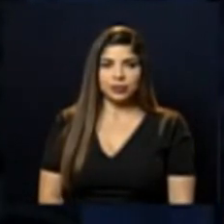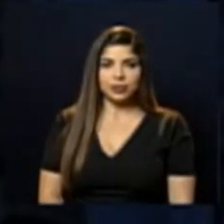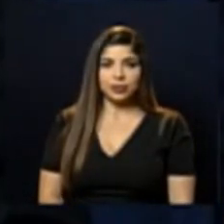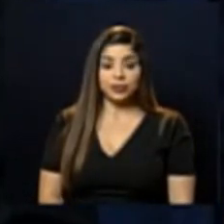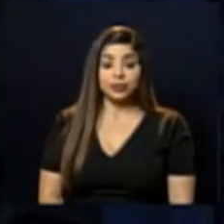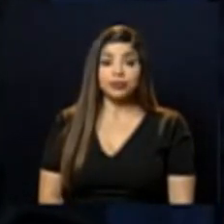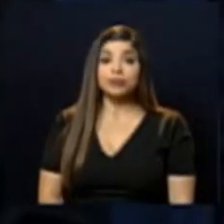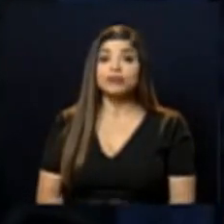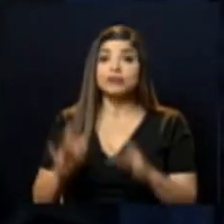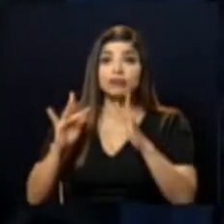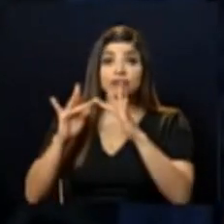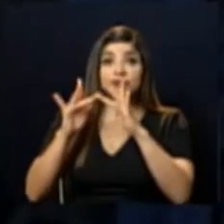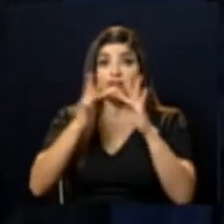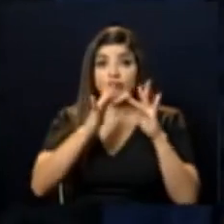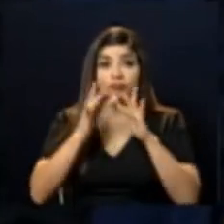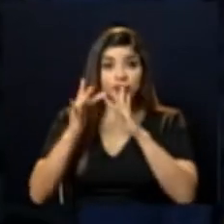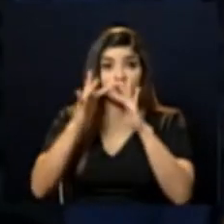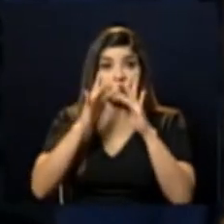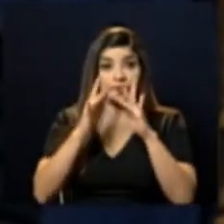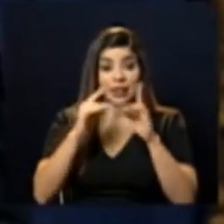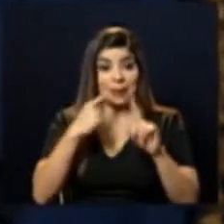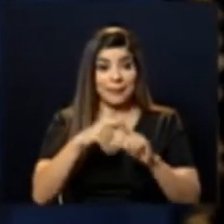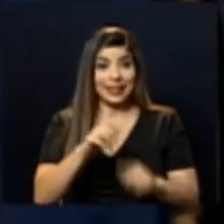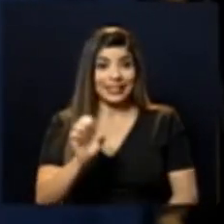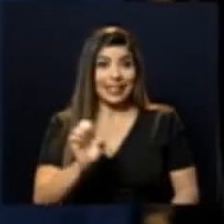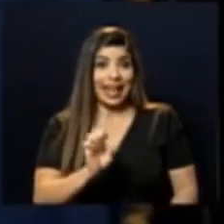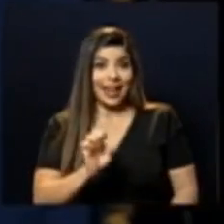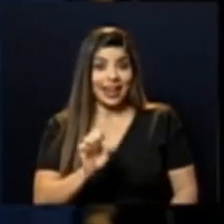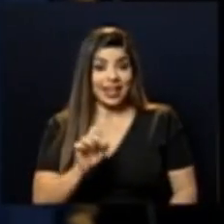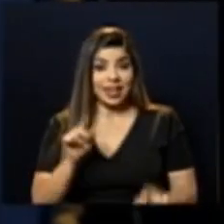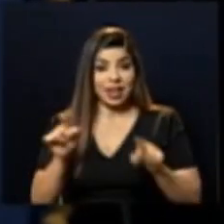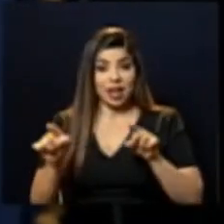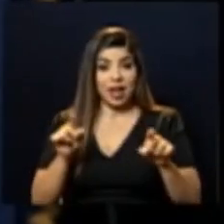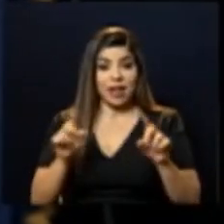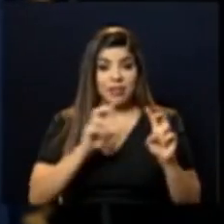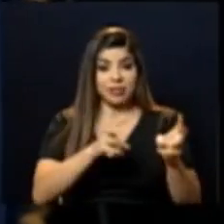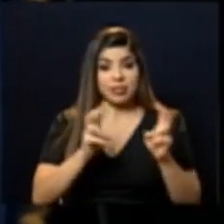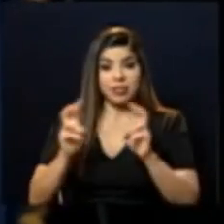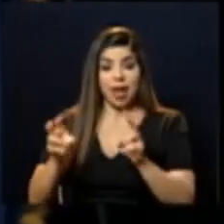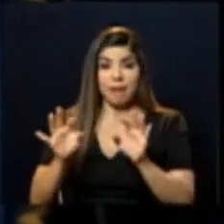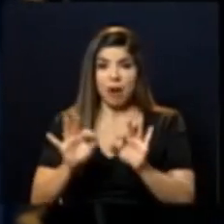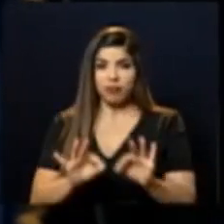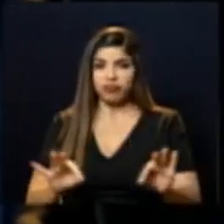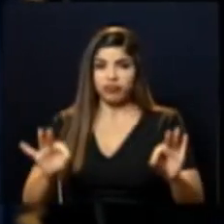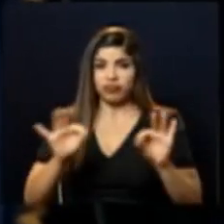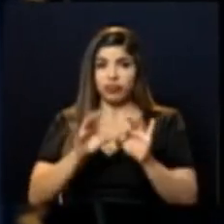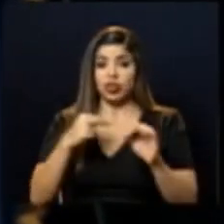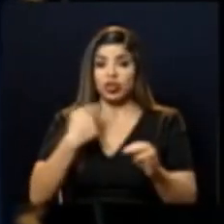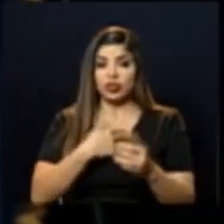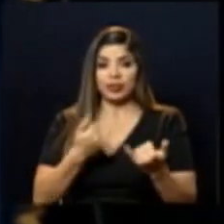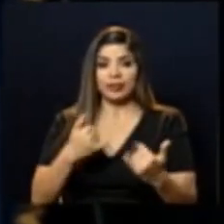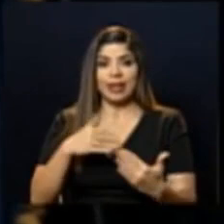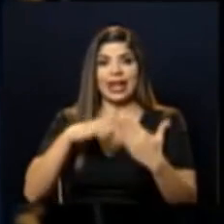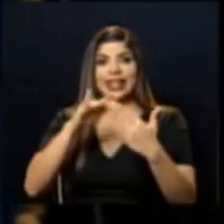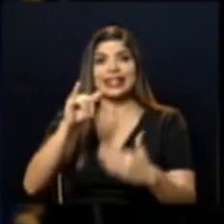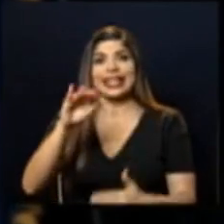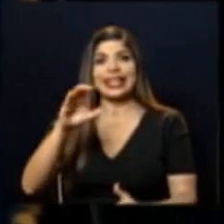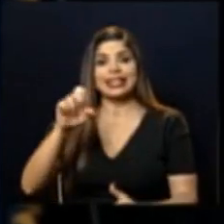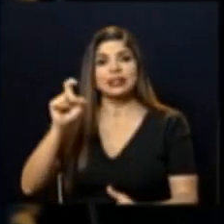Siendo la conectividad y la energía temas esenciales, Enfrentamos el reto de modernizar el